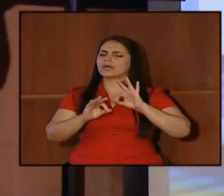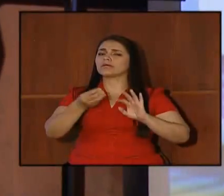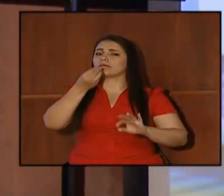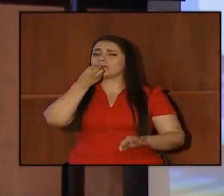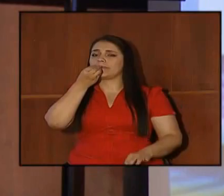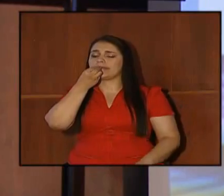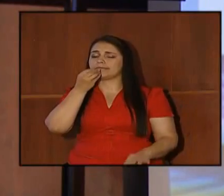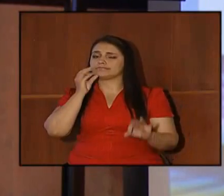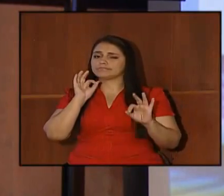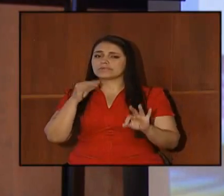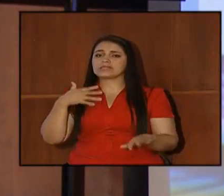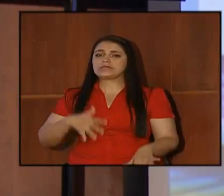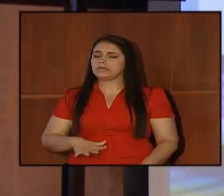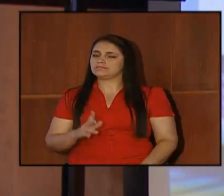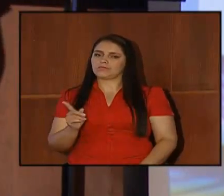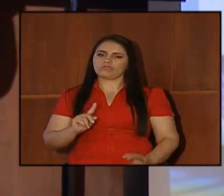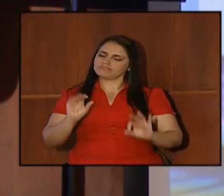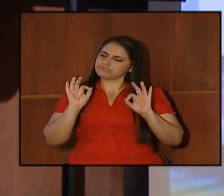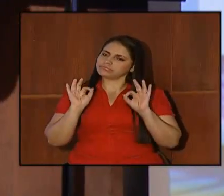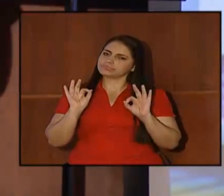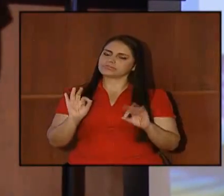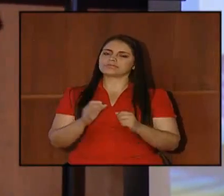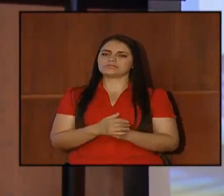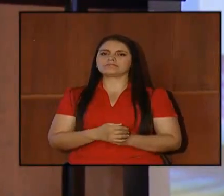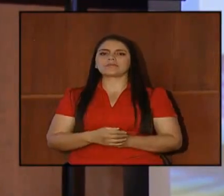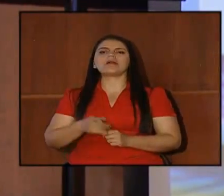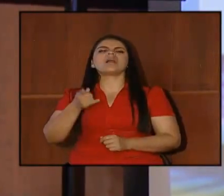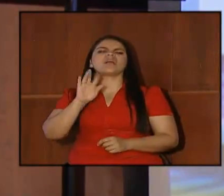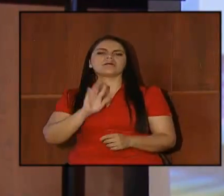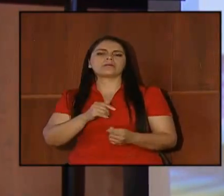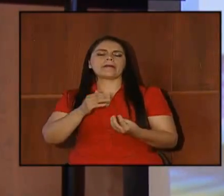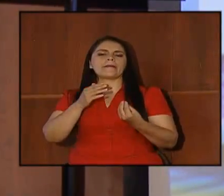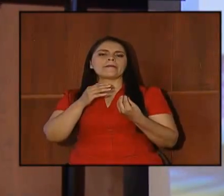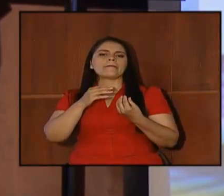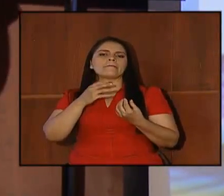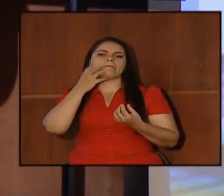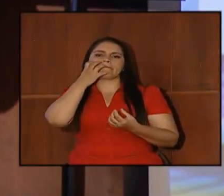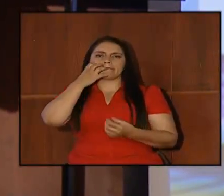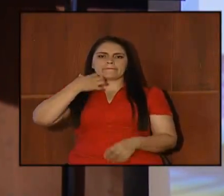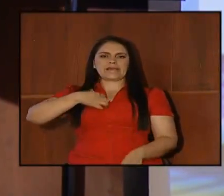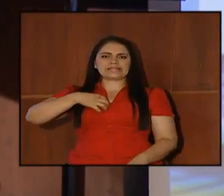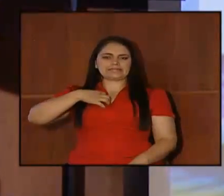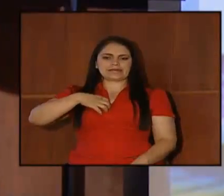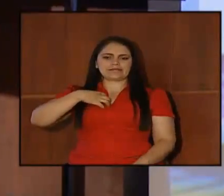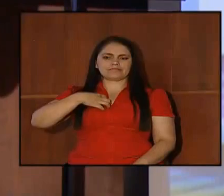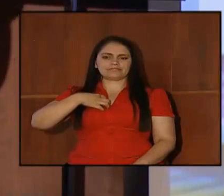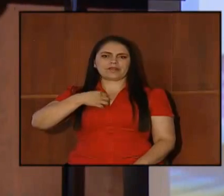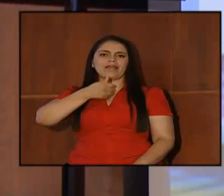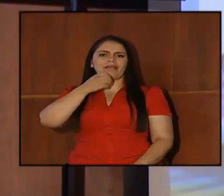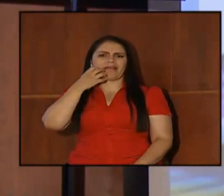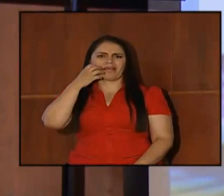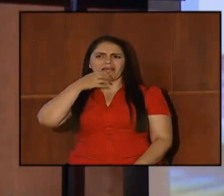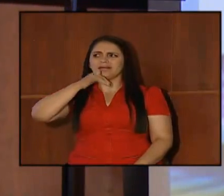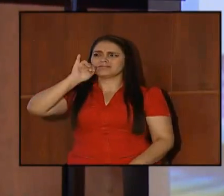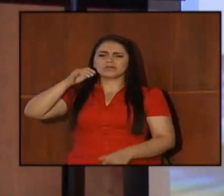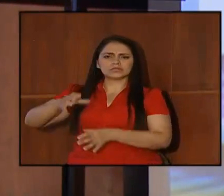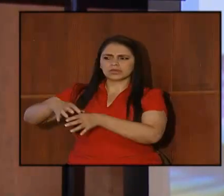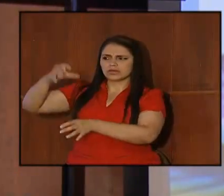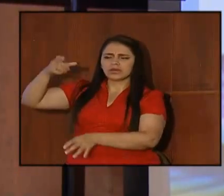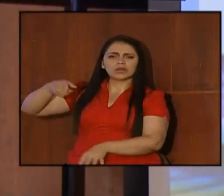Por ejemplo, si yo le voy a dar al paciente una manzana y le compro 1 litro de manzana, pues eso no es